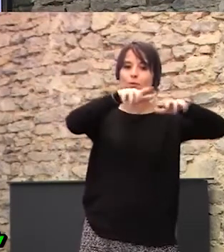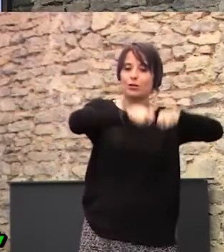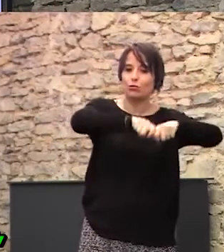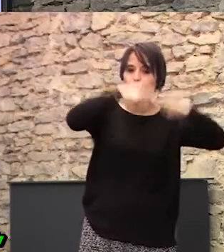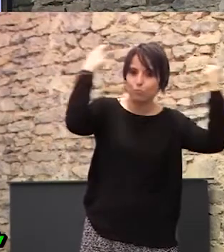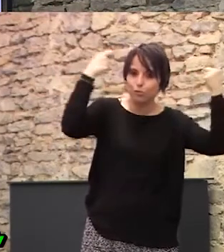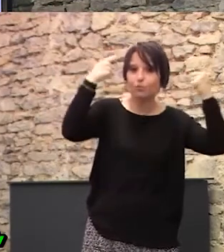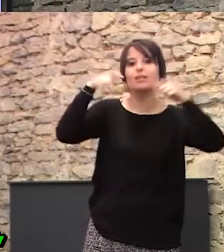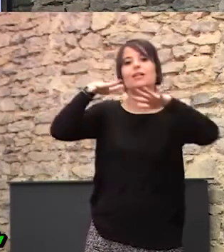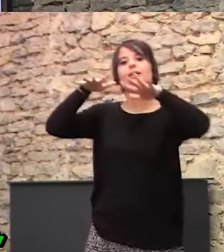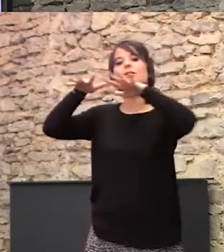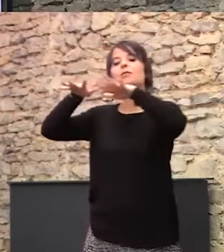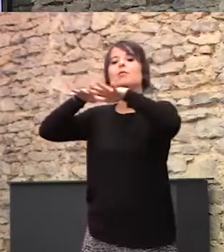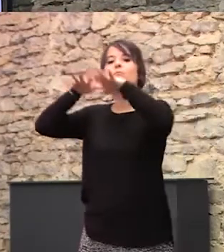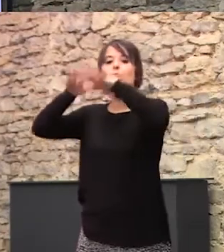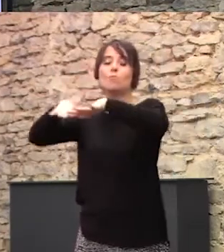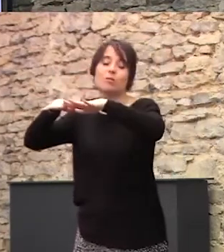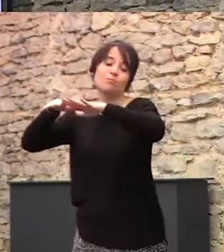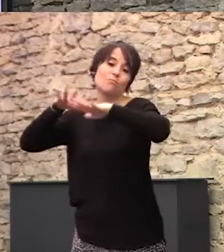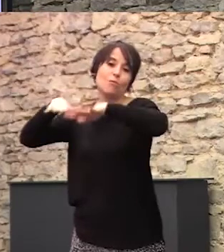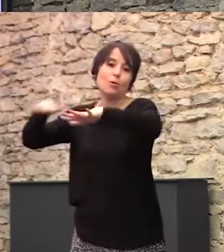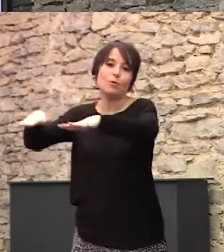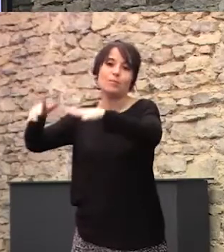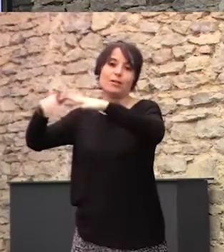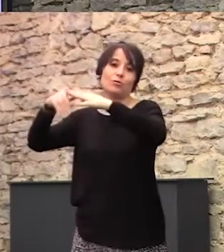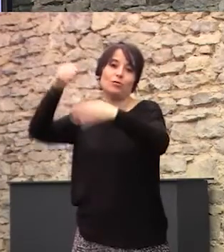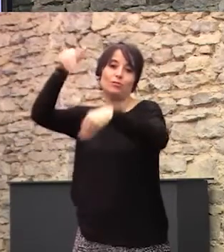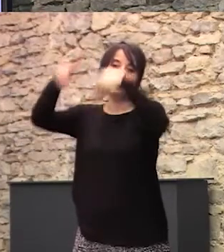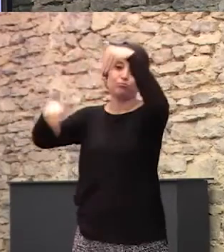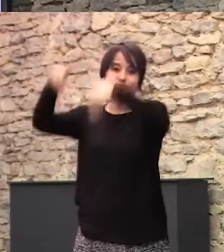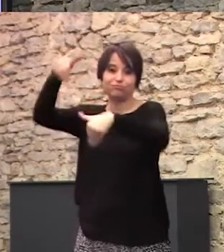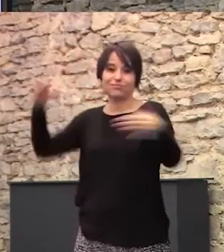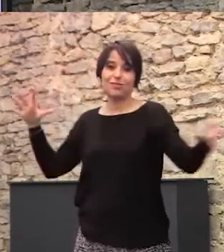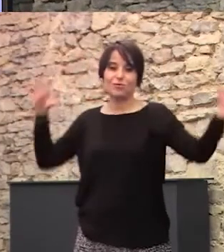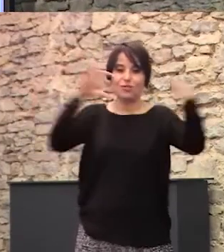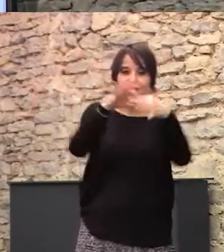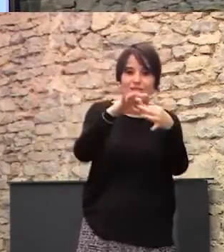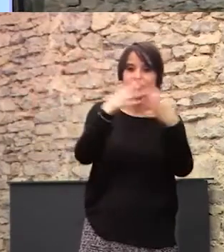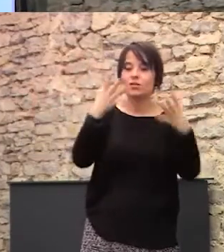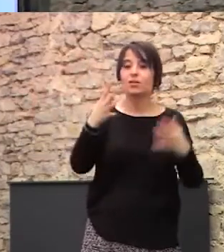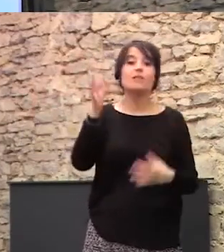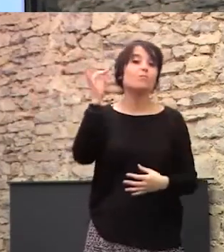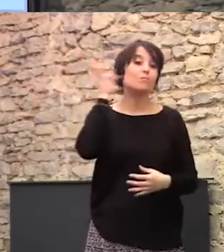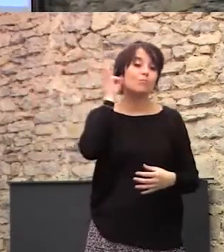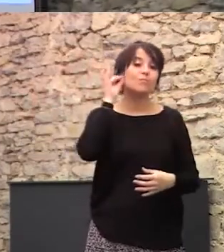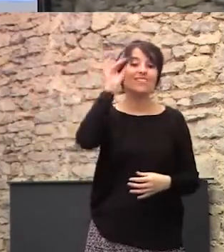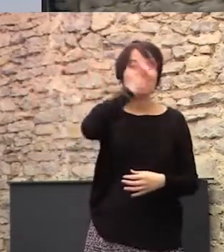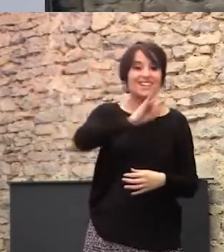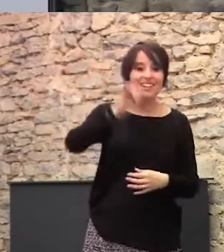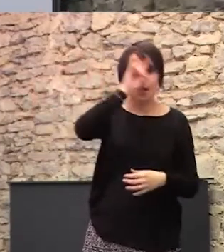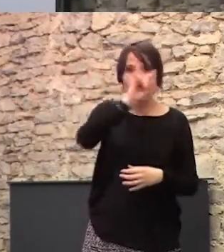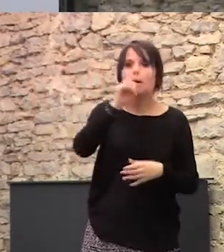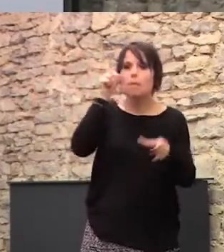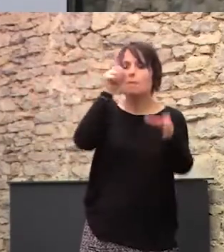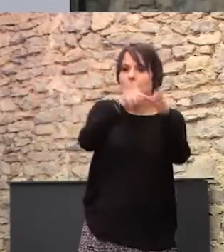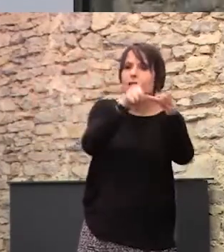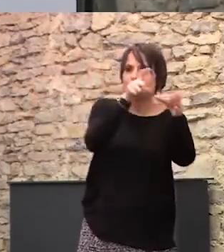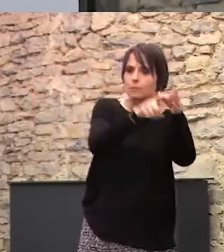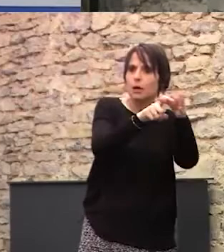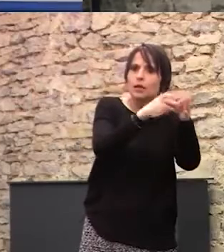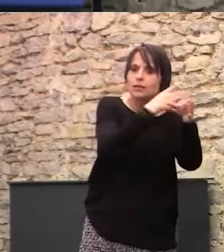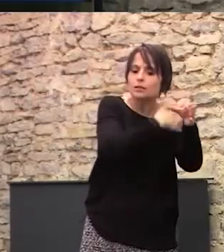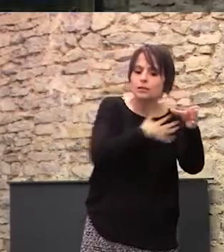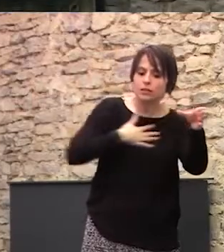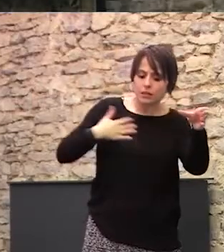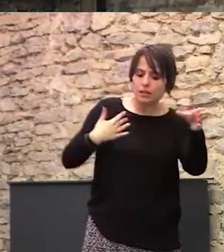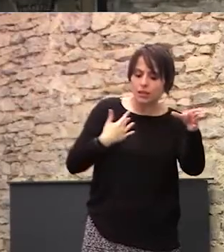feminista del sufragismo en este momento que coincidieron, ¿no? Entonces, las mujeres negras, ¿qué pasaba? Participaban tanto en